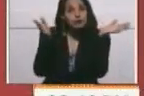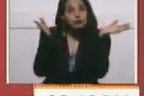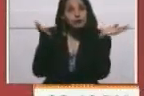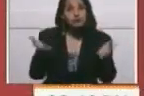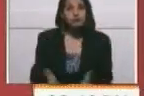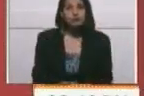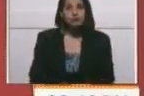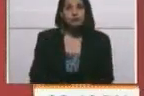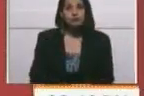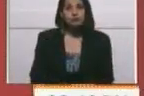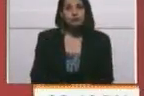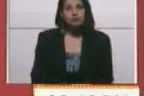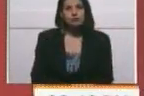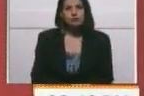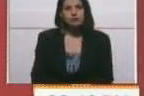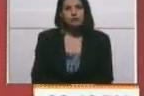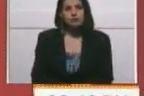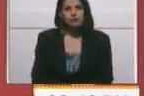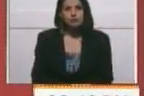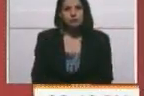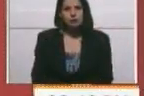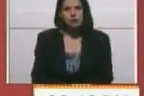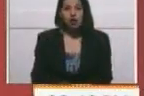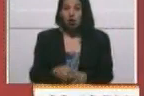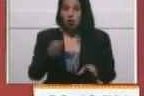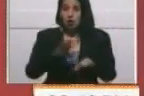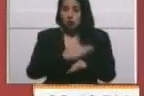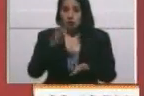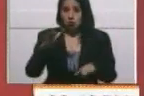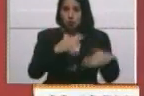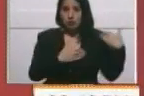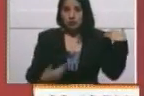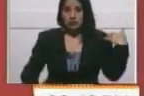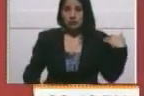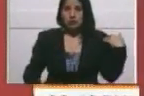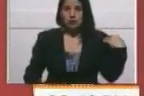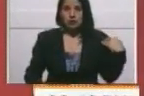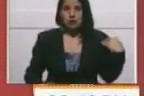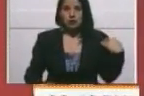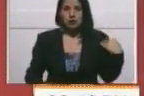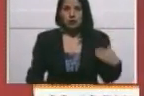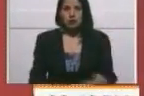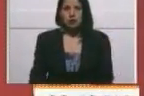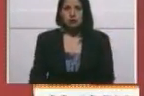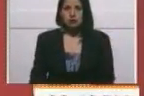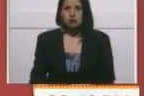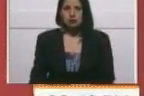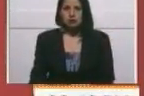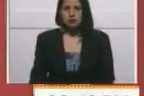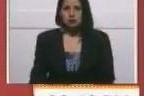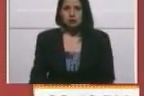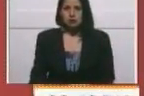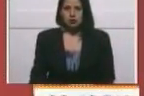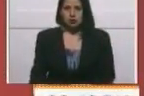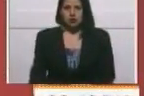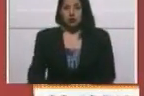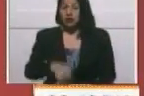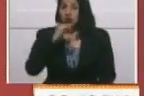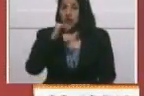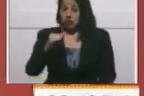por qué nuestro presidente nuestro presidente esa información